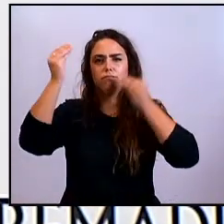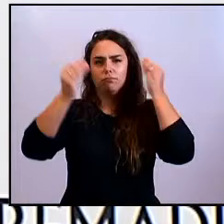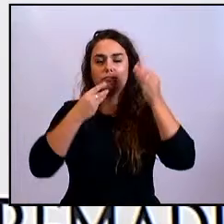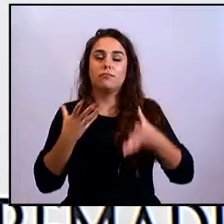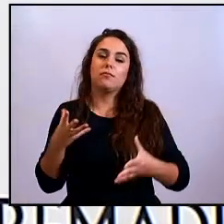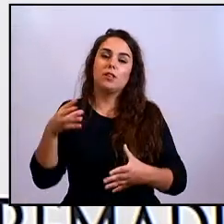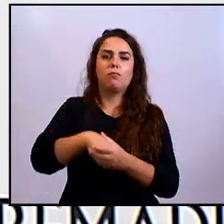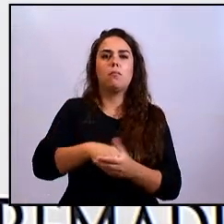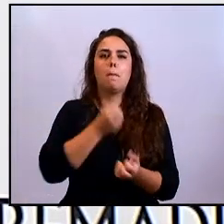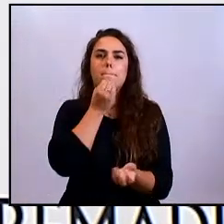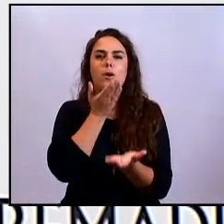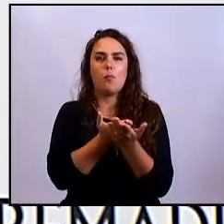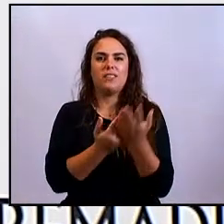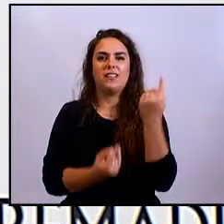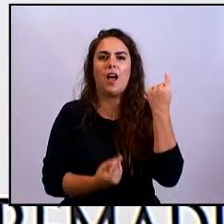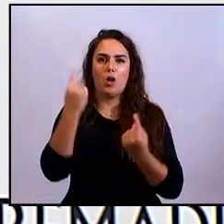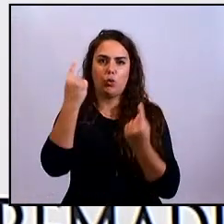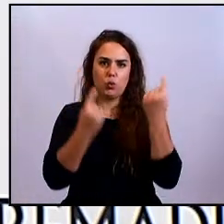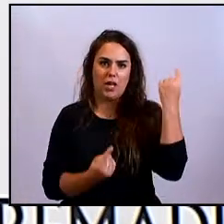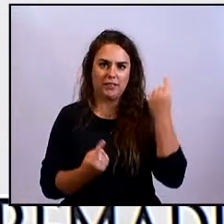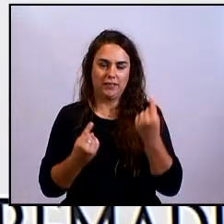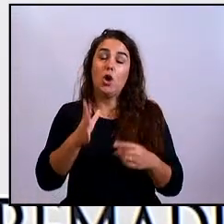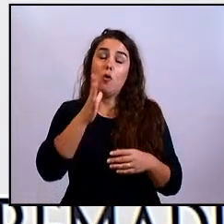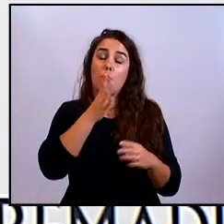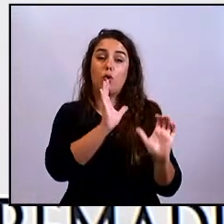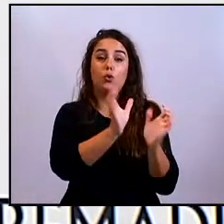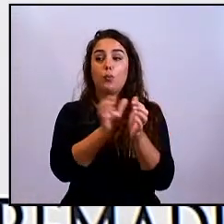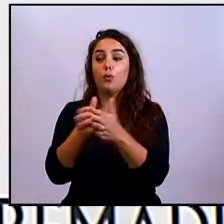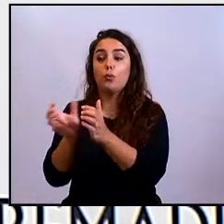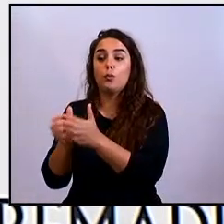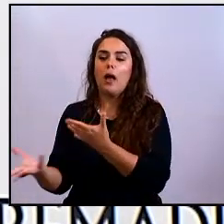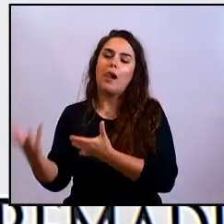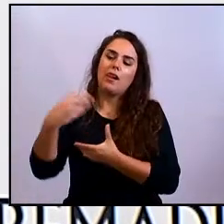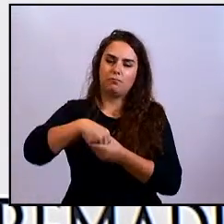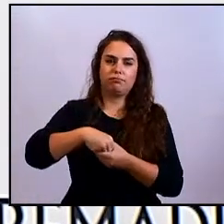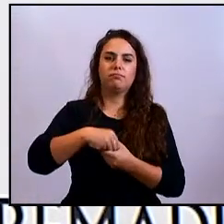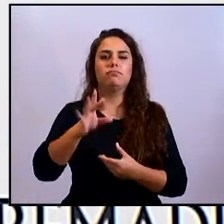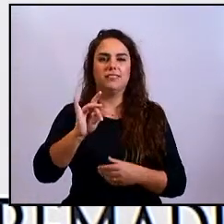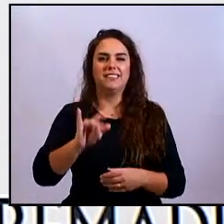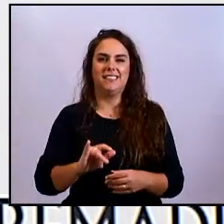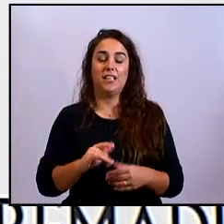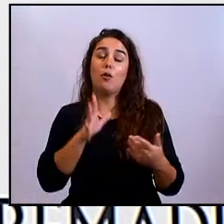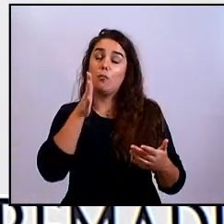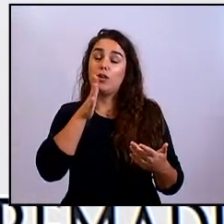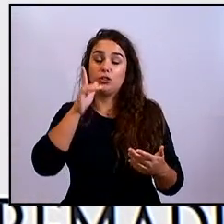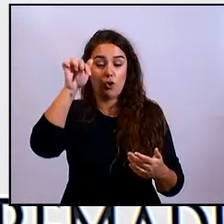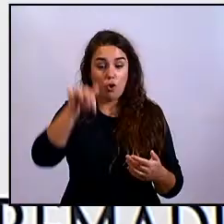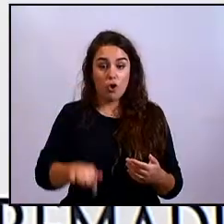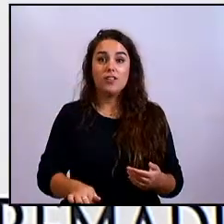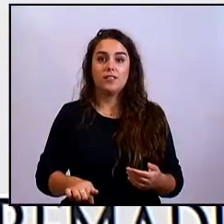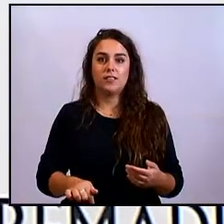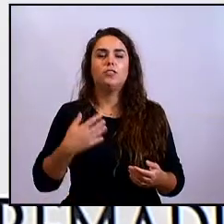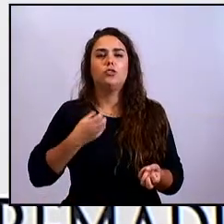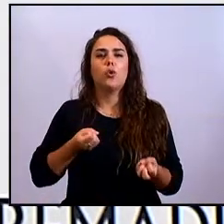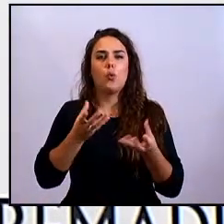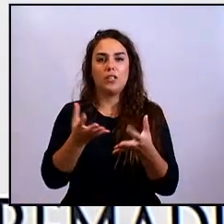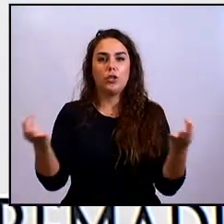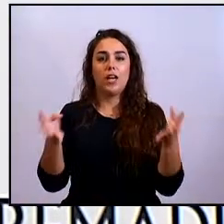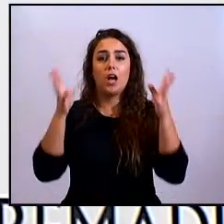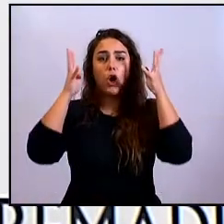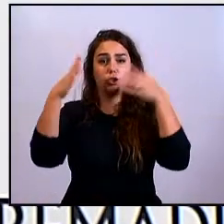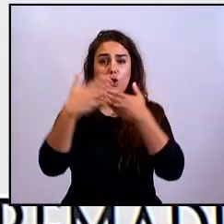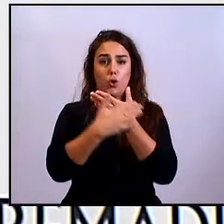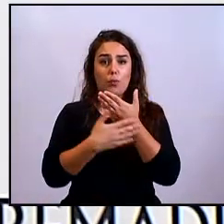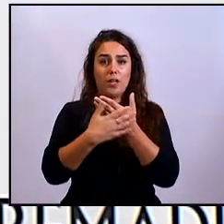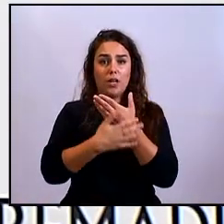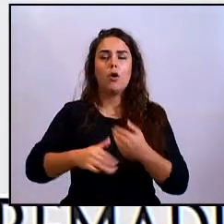algunas de las propuestas planteadas por los diferentes grupos políticos. Así llegamos al día de hoy, en el que les anuncio que el Consejo de Gobierno